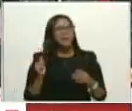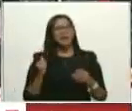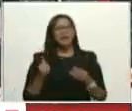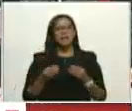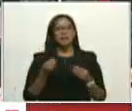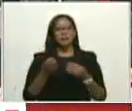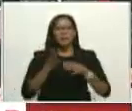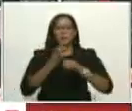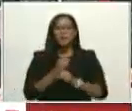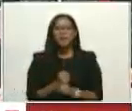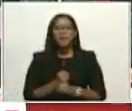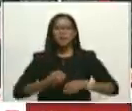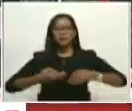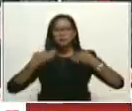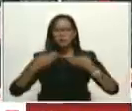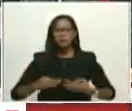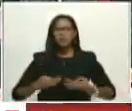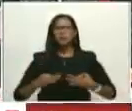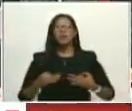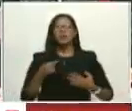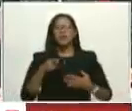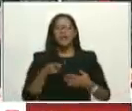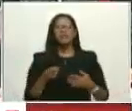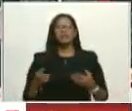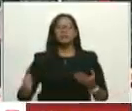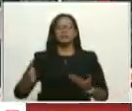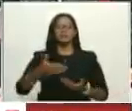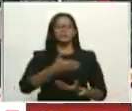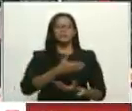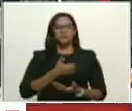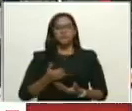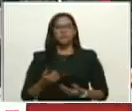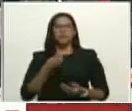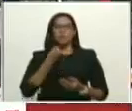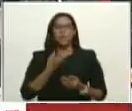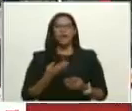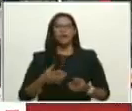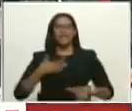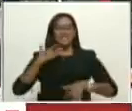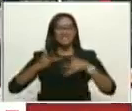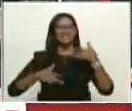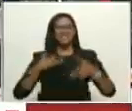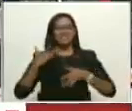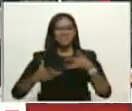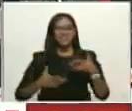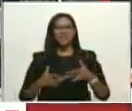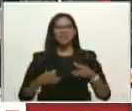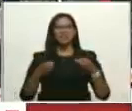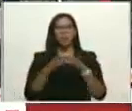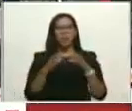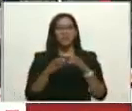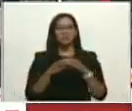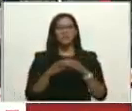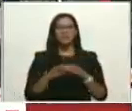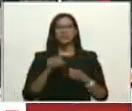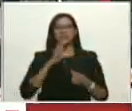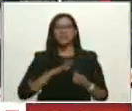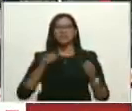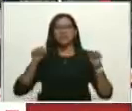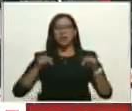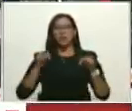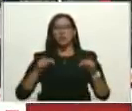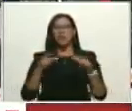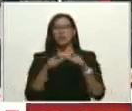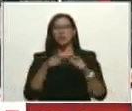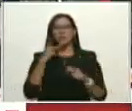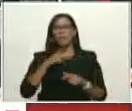garantía. Y eso recoge, el sentir del compañero o la compañera que está ahora en los equipos